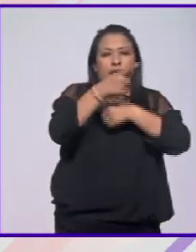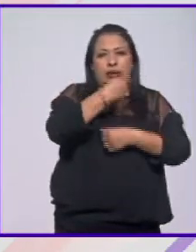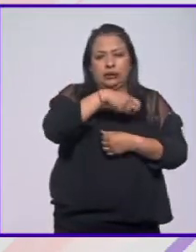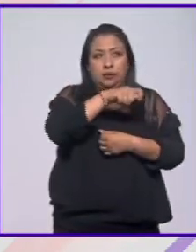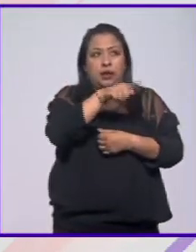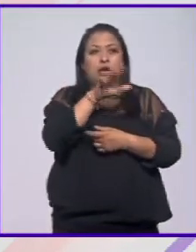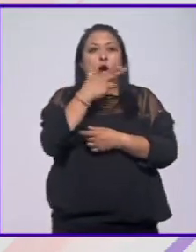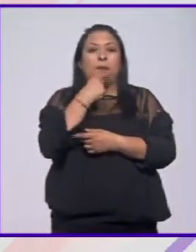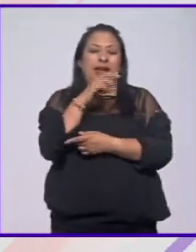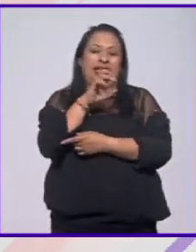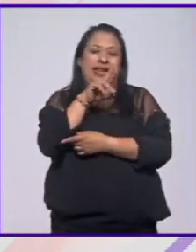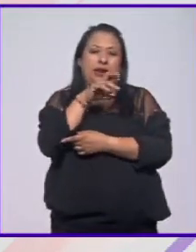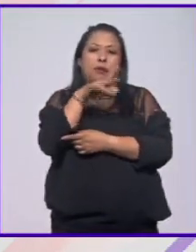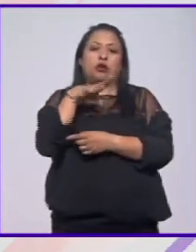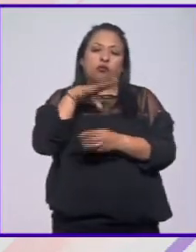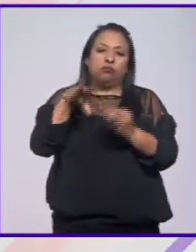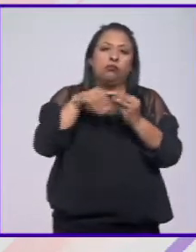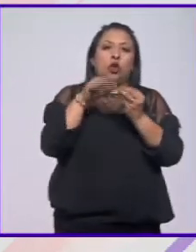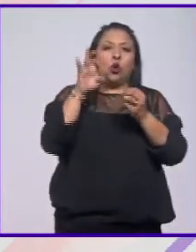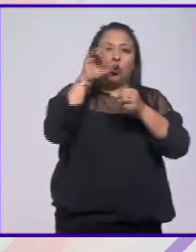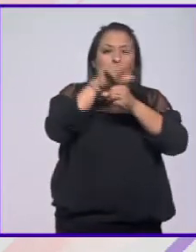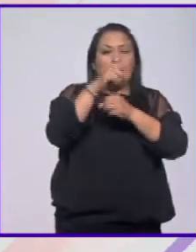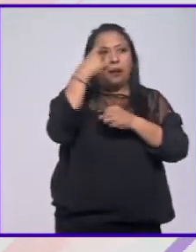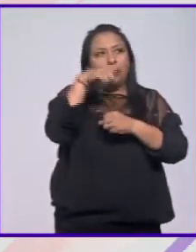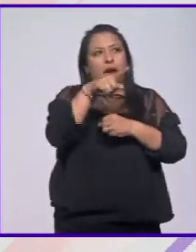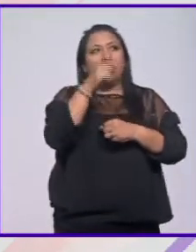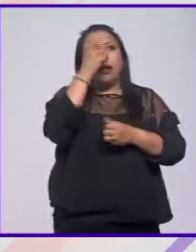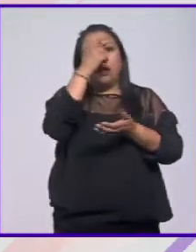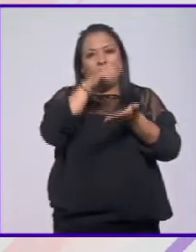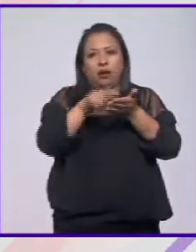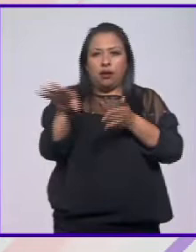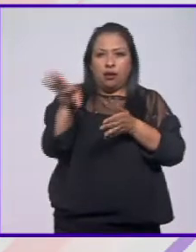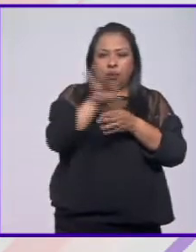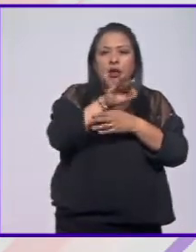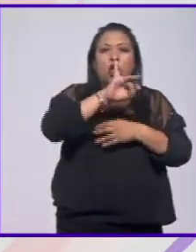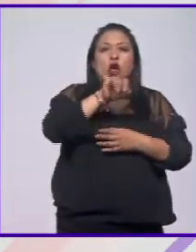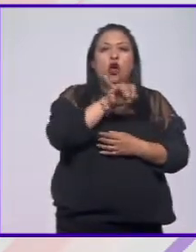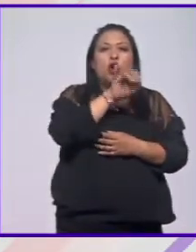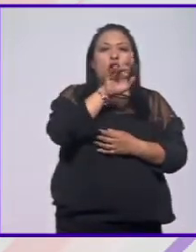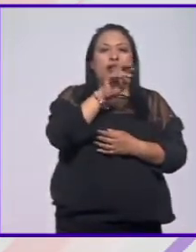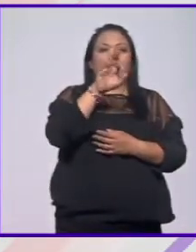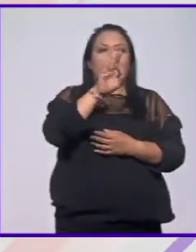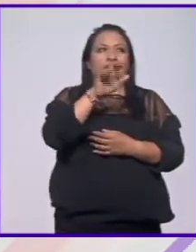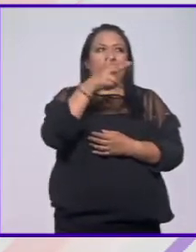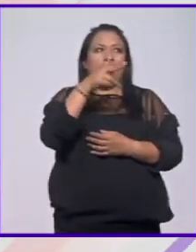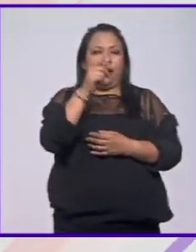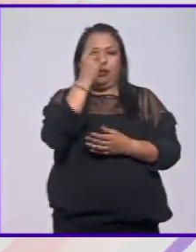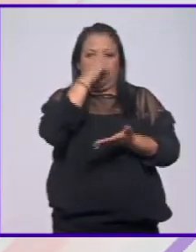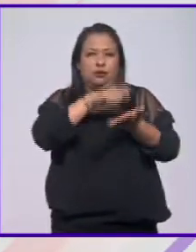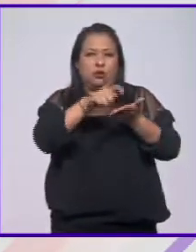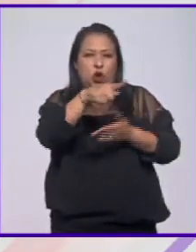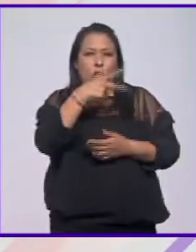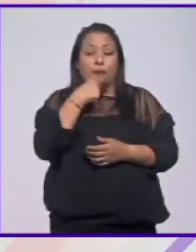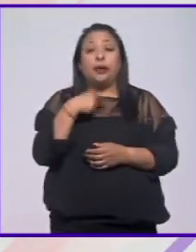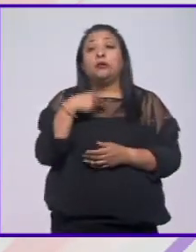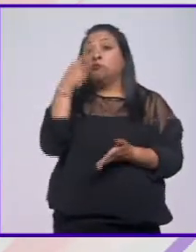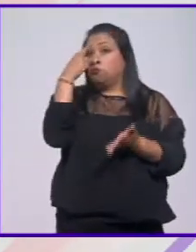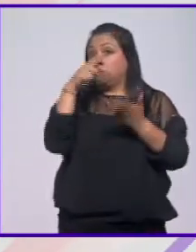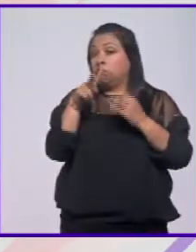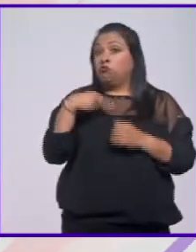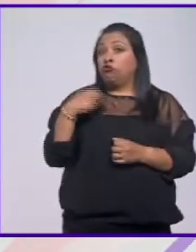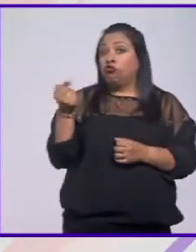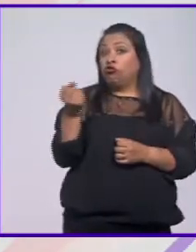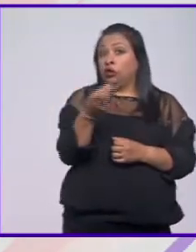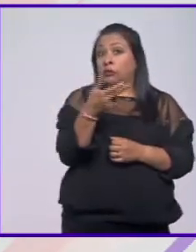Márquez ha propuesto como agregado cultural al escritor Jorge F. Hernández. Yo creo que es muy